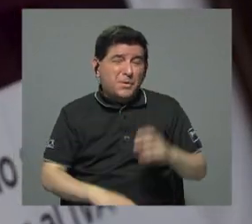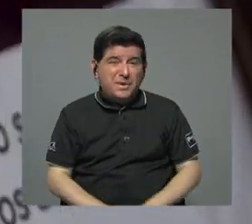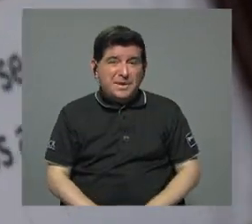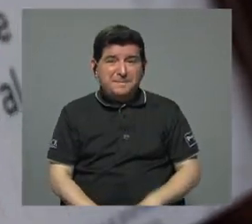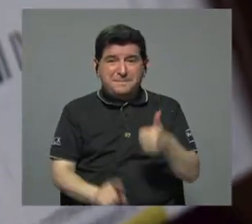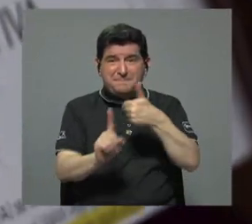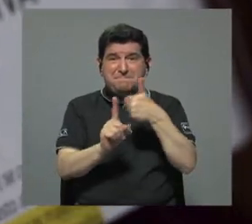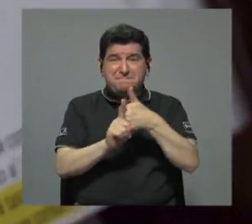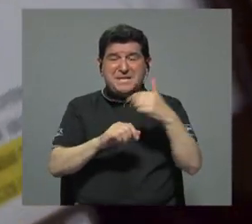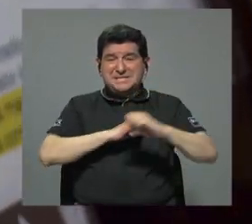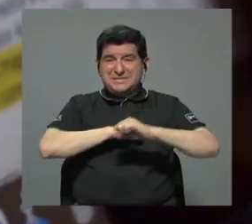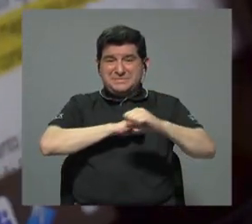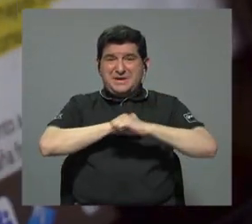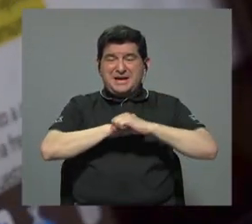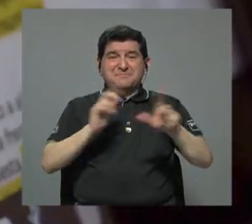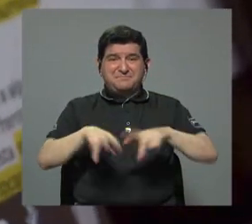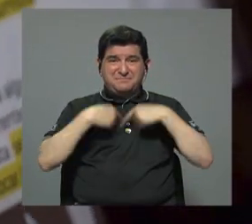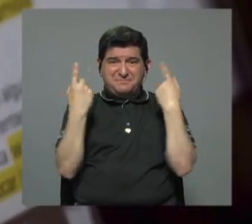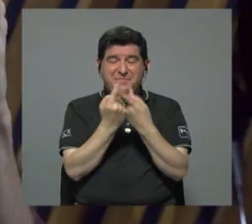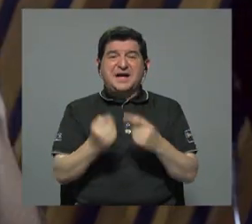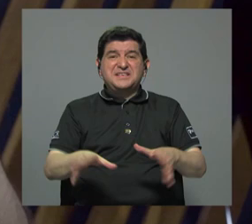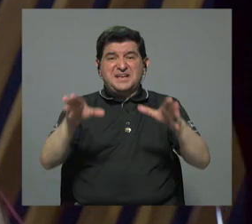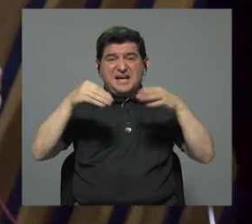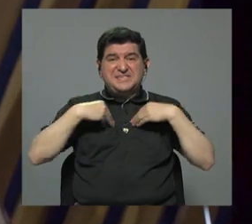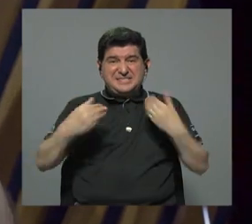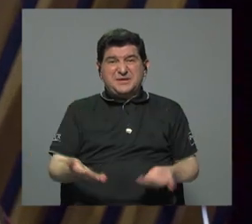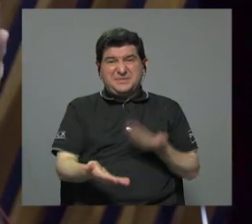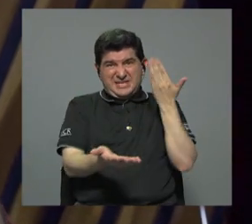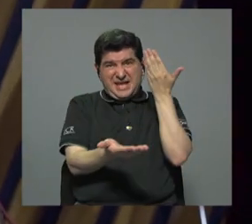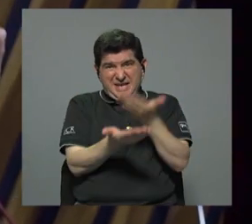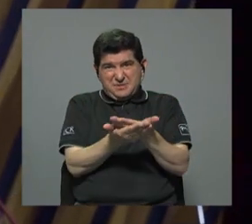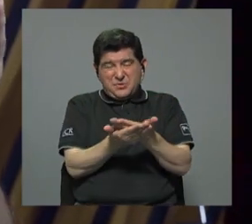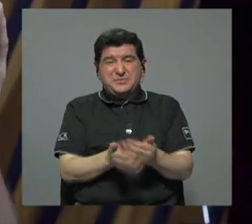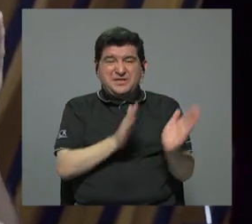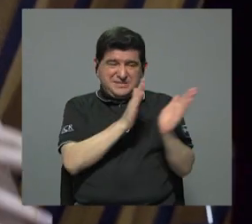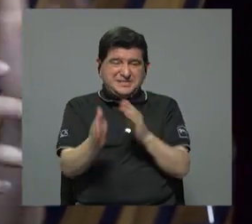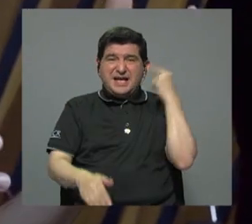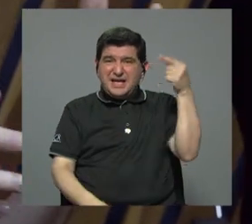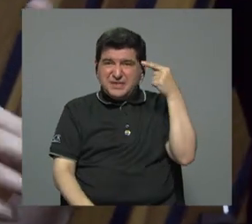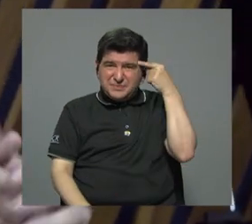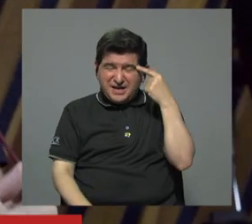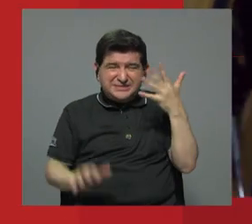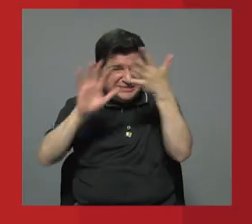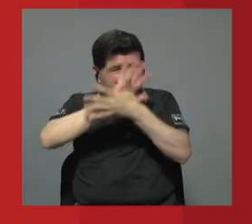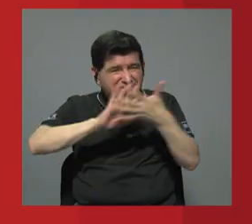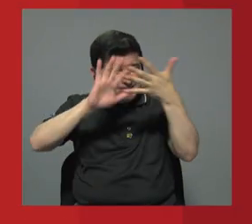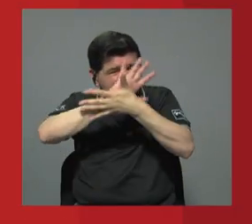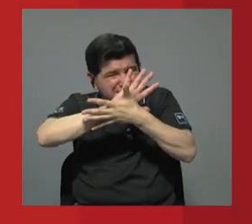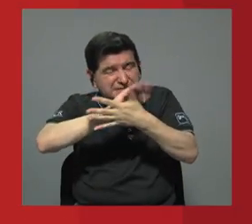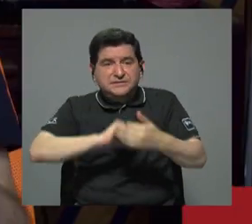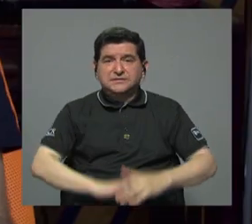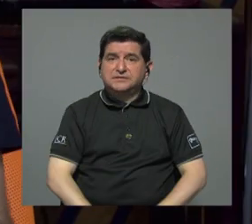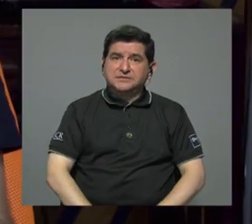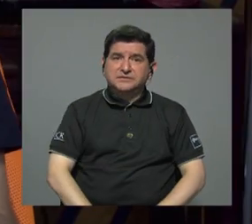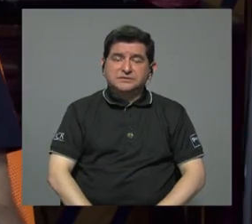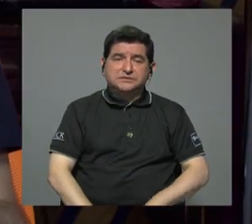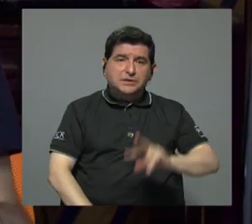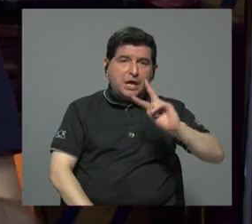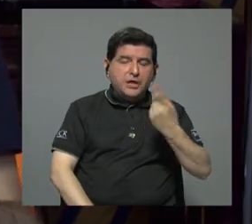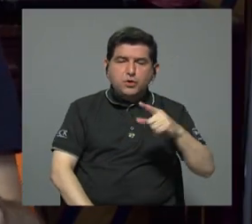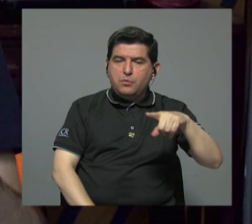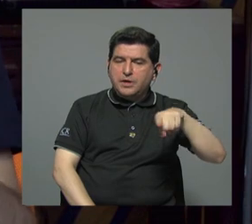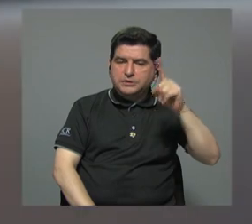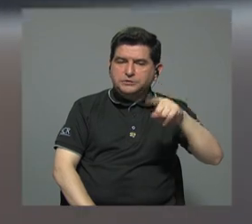propia campaña de ese partido reconoce que la propuesta en su plan de gobierno es confusa en doble check